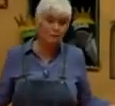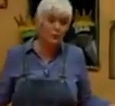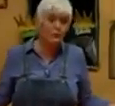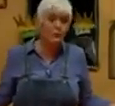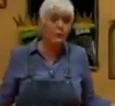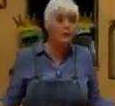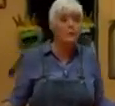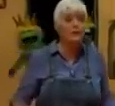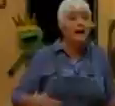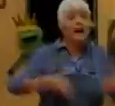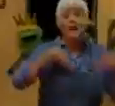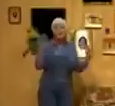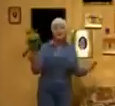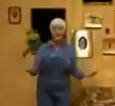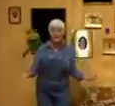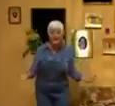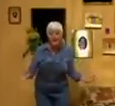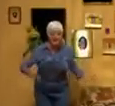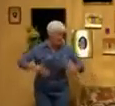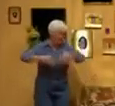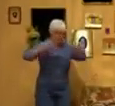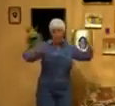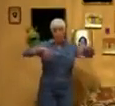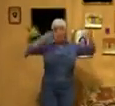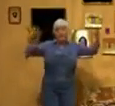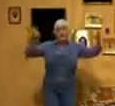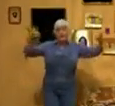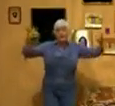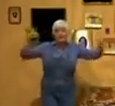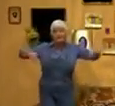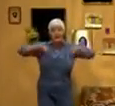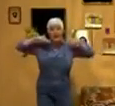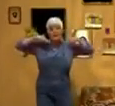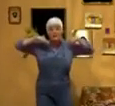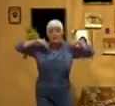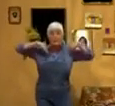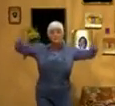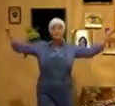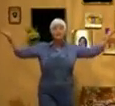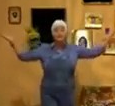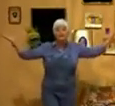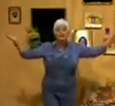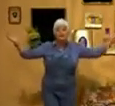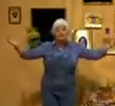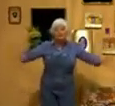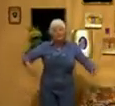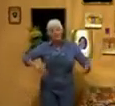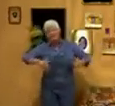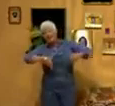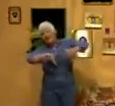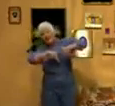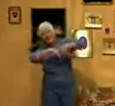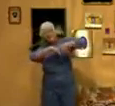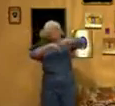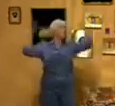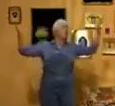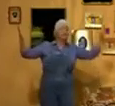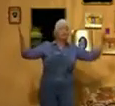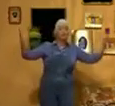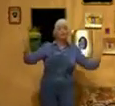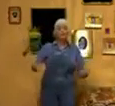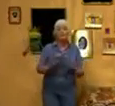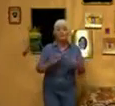estaba muy preocupado porque amanecía, de repente amanecía muy feliz, Meunet era